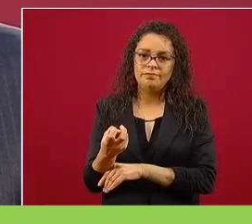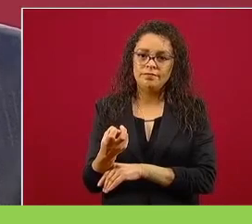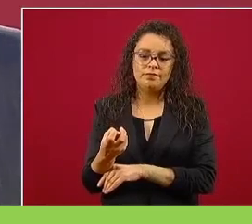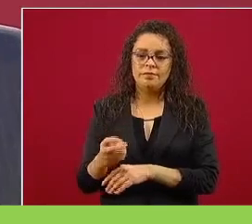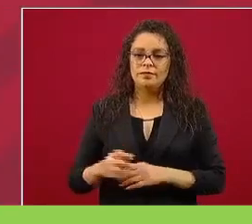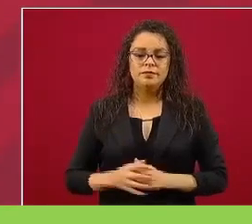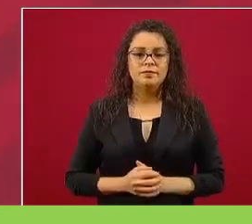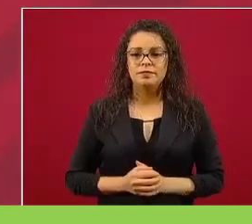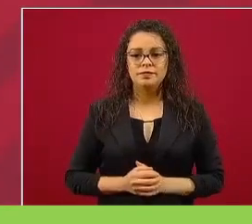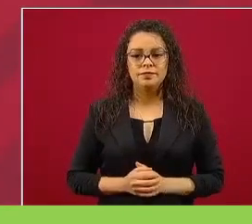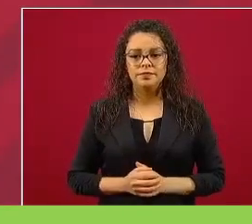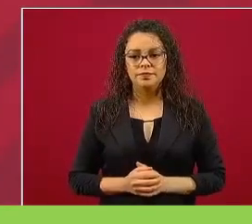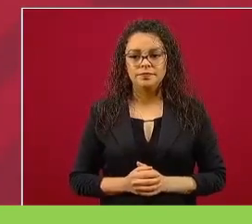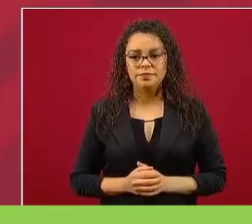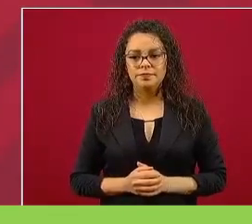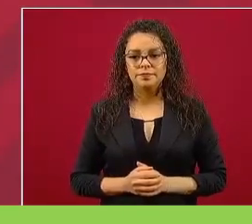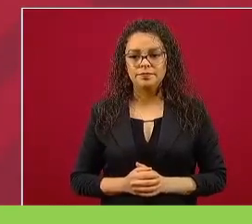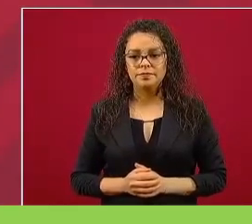el